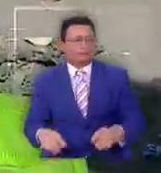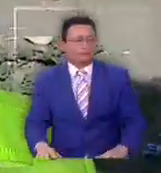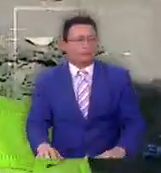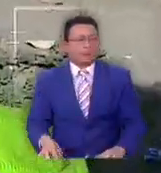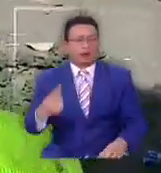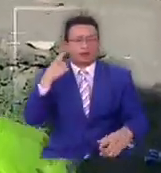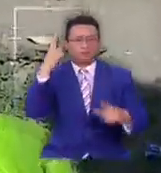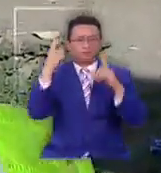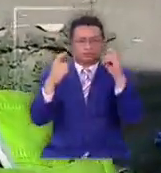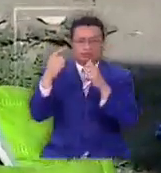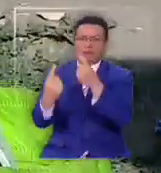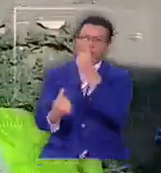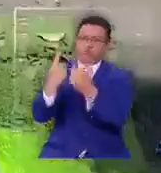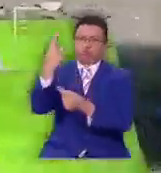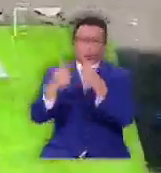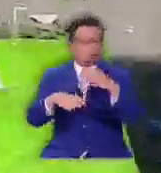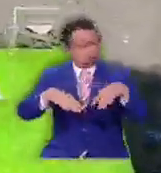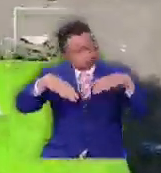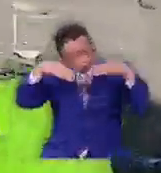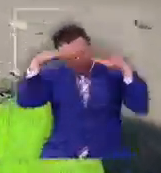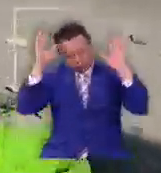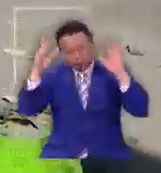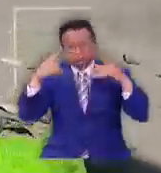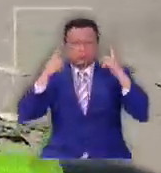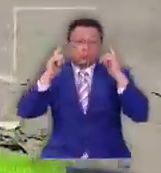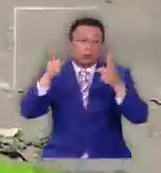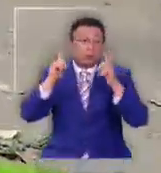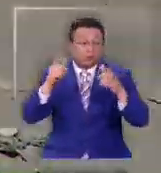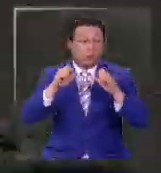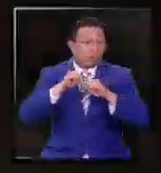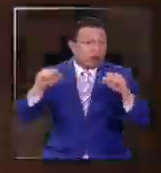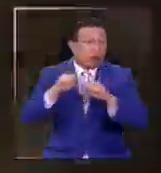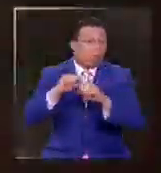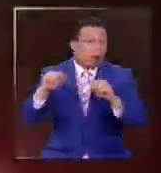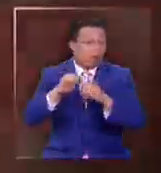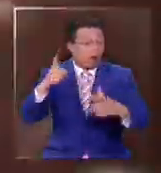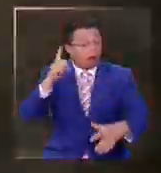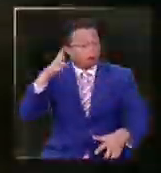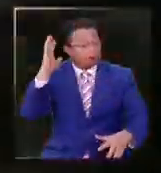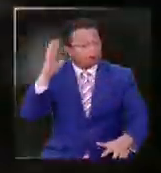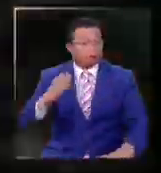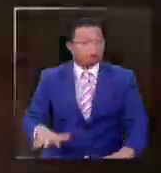balazo y fuego artificial, pero fue terrible. El payá retumba.